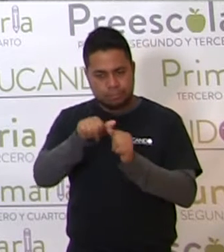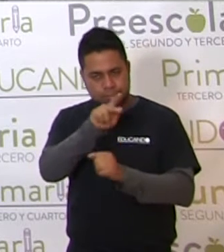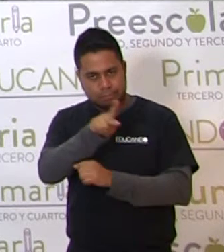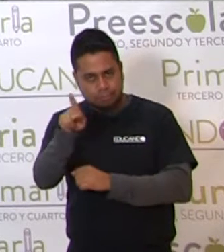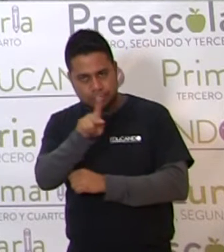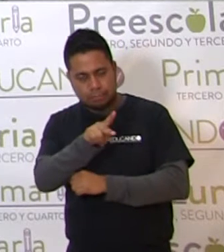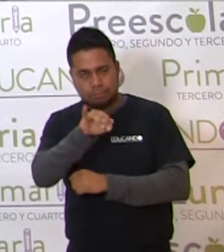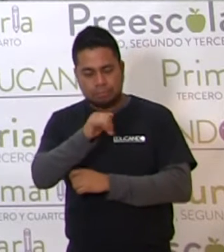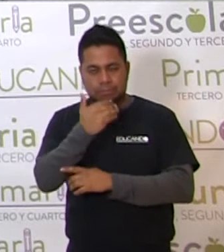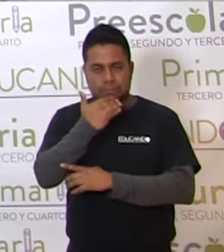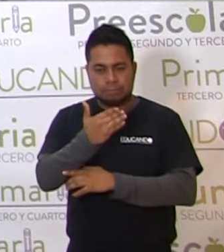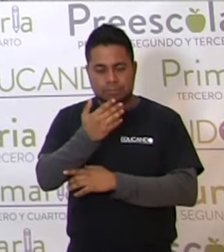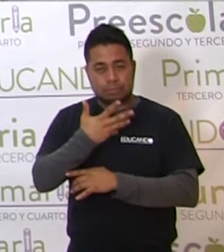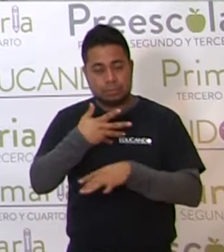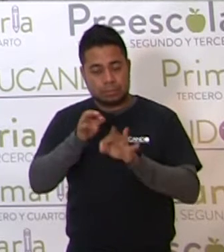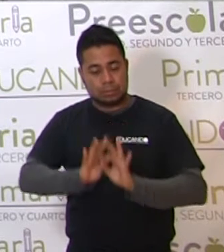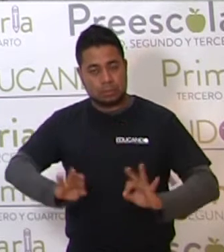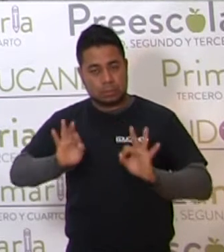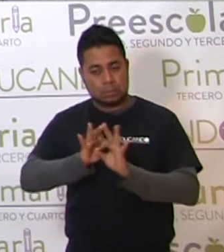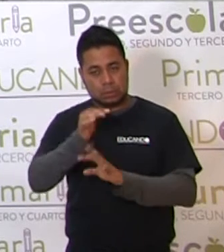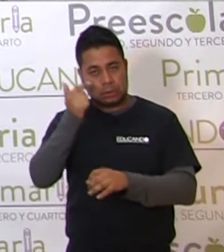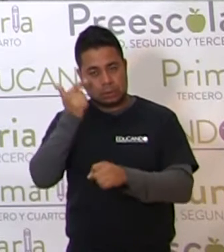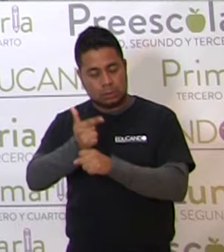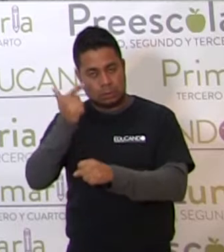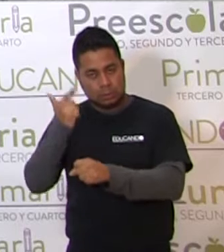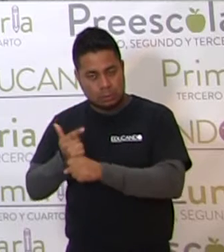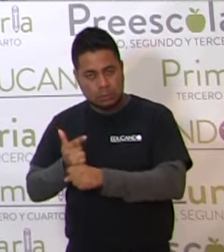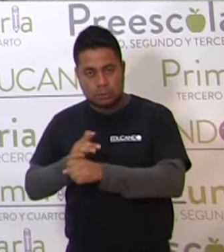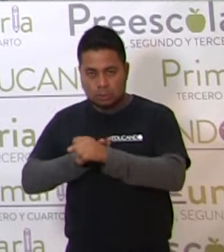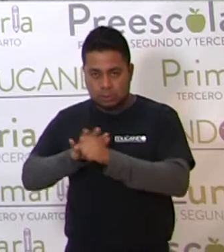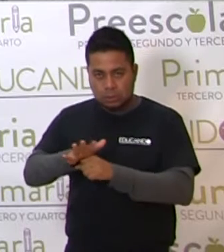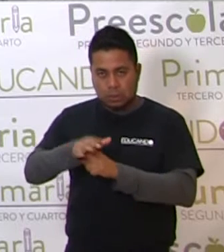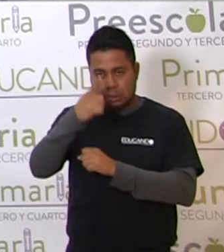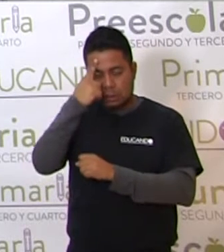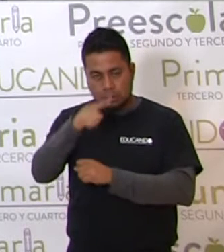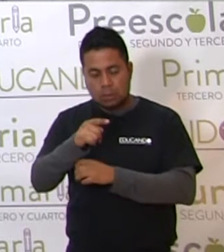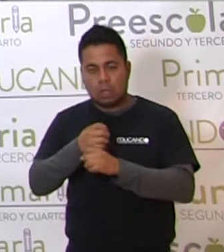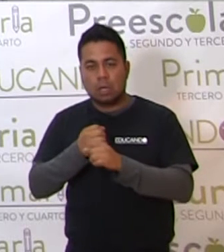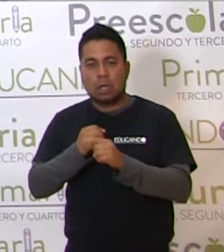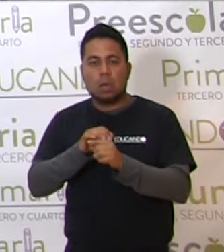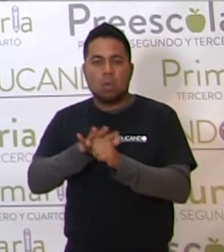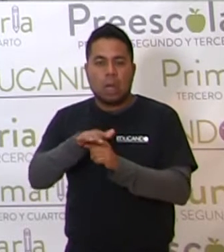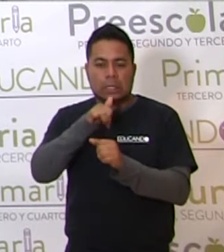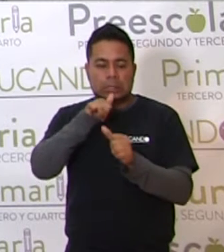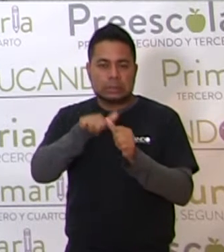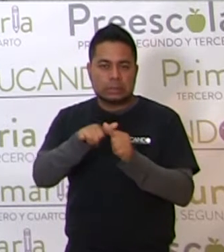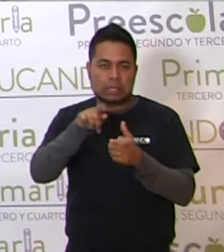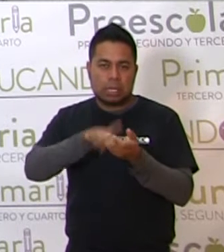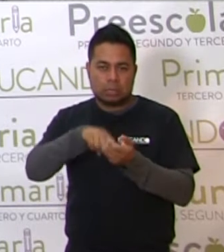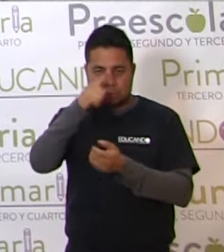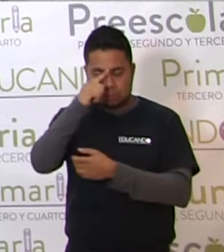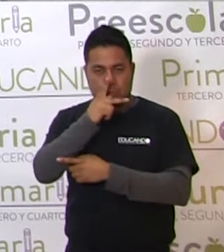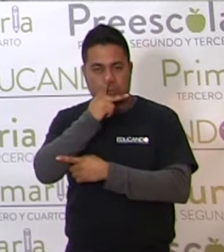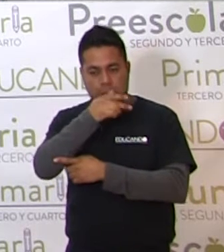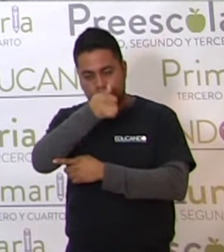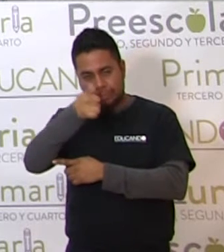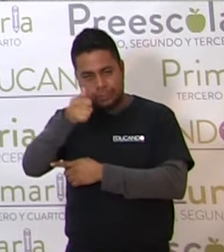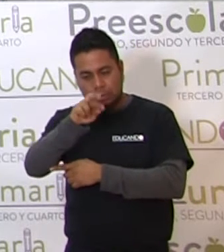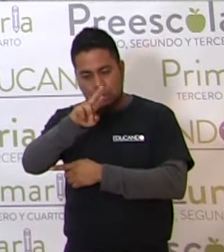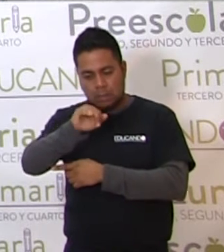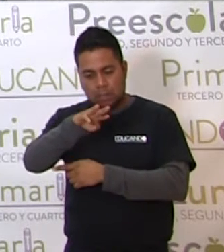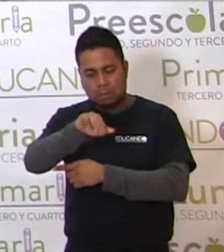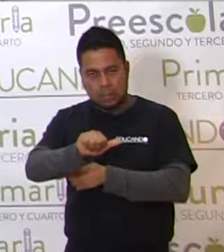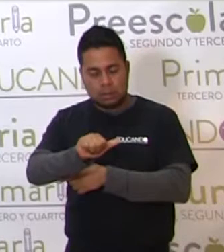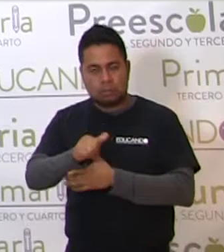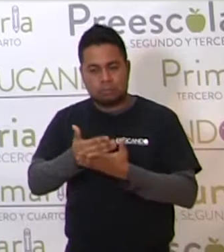bien es importante que tú vayas identificando la cantidad de letras que va a existir en cada palabra de cada rima